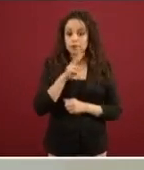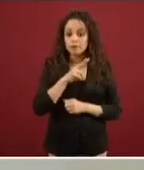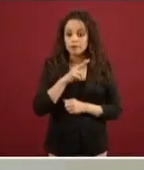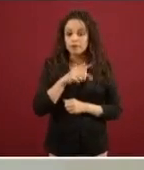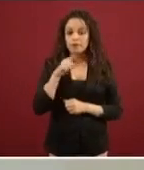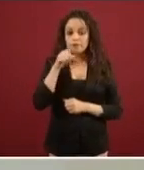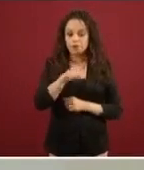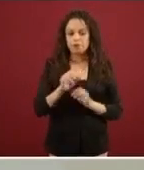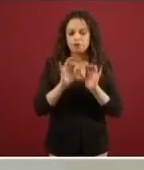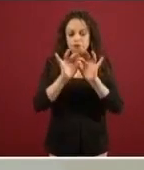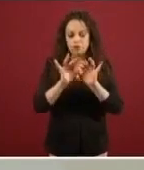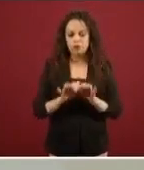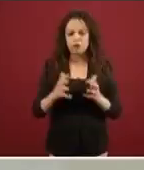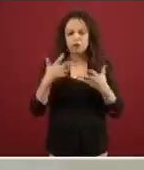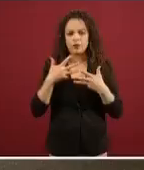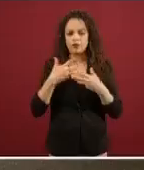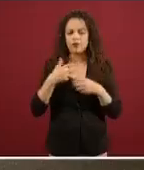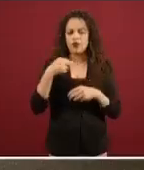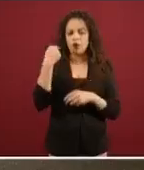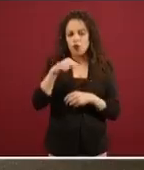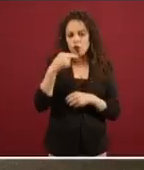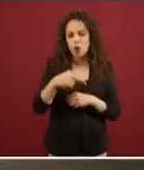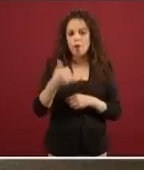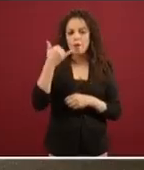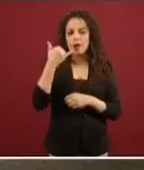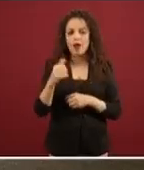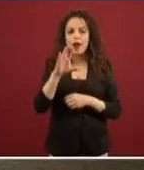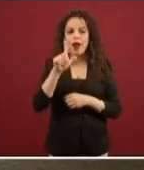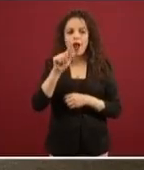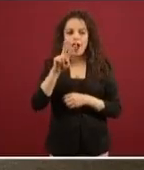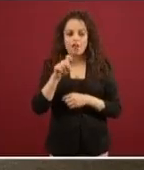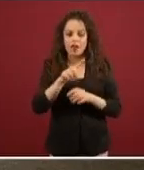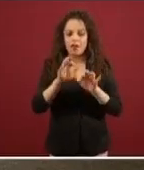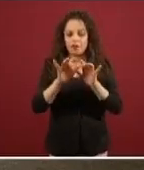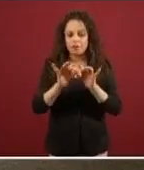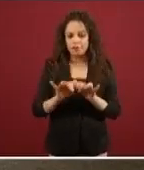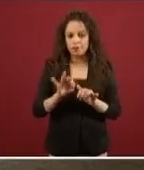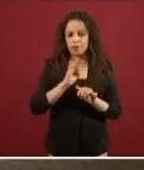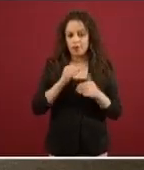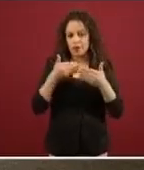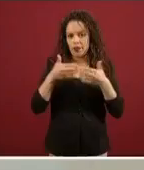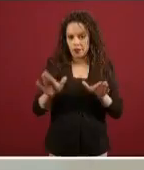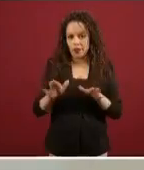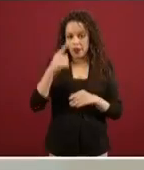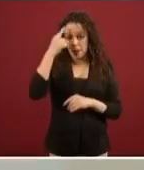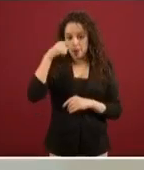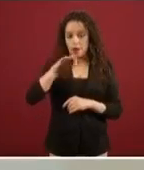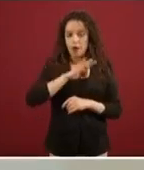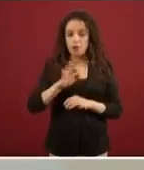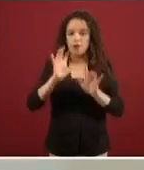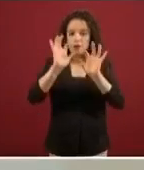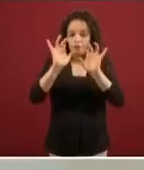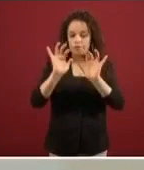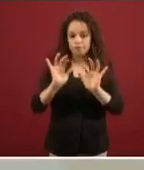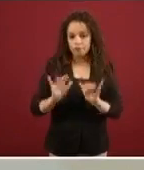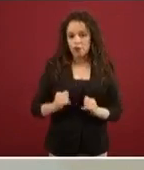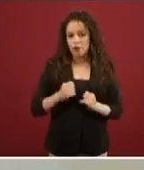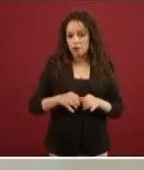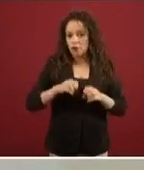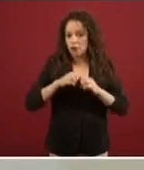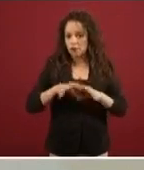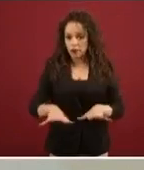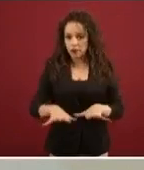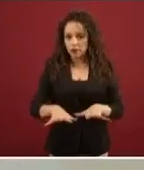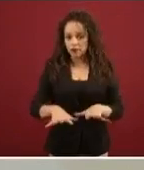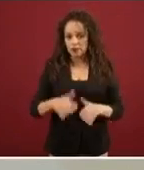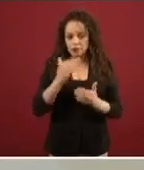nombre de usuario y un password que cada uno de ellos tienen, ya las personas designadas para hacer este reporte, y a través de este sistema